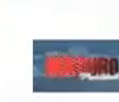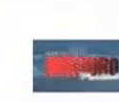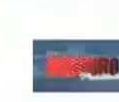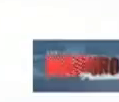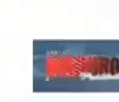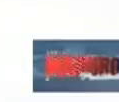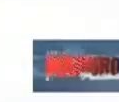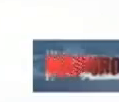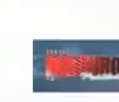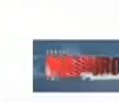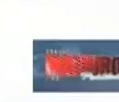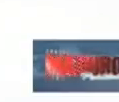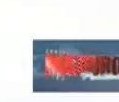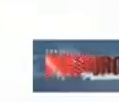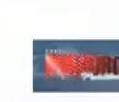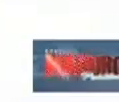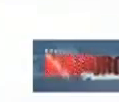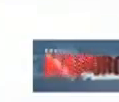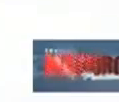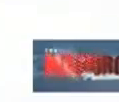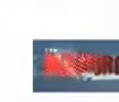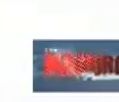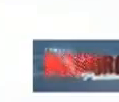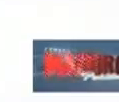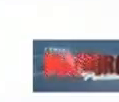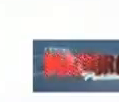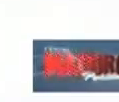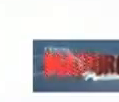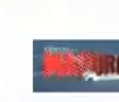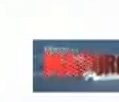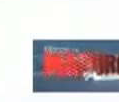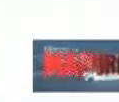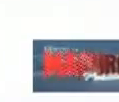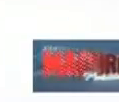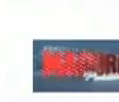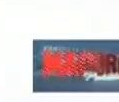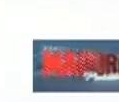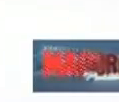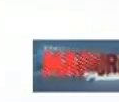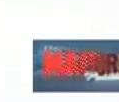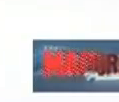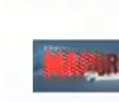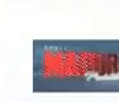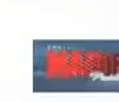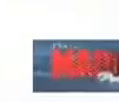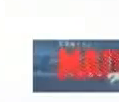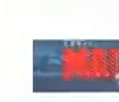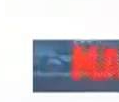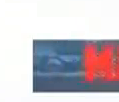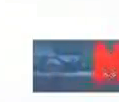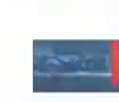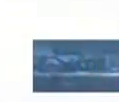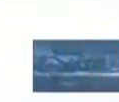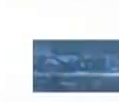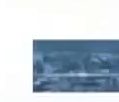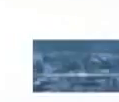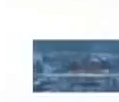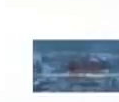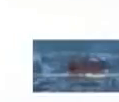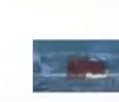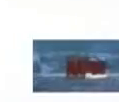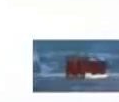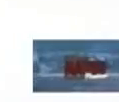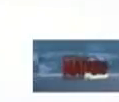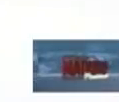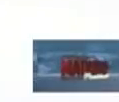intelectuales pensadores, los tanques pensantes de China. Los he despedido porque de verdad